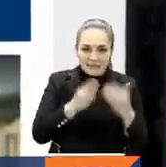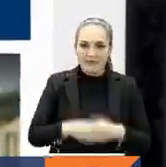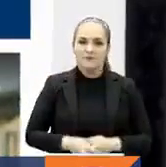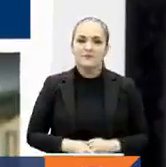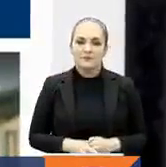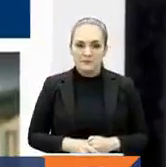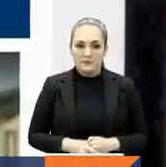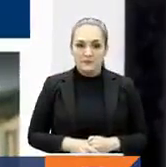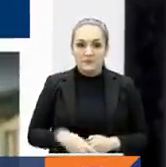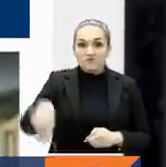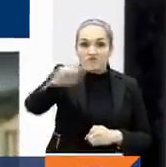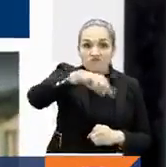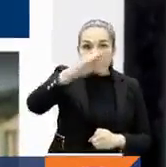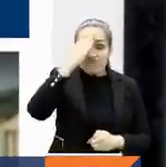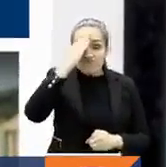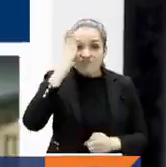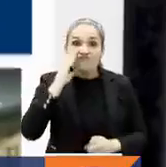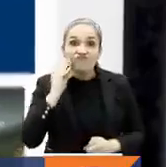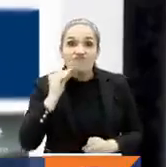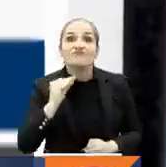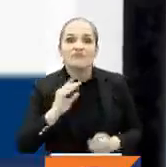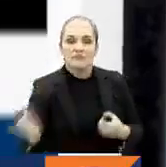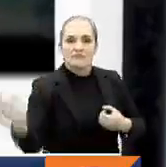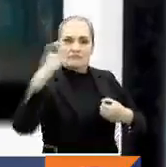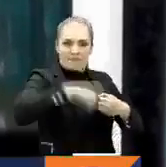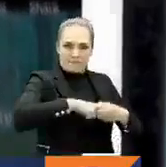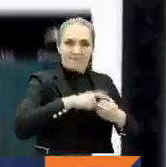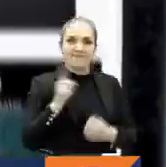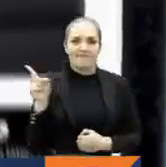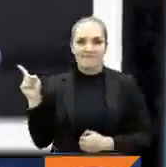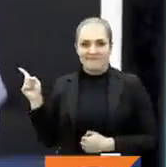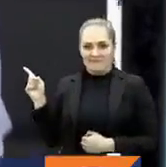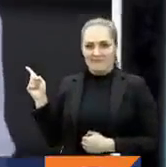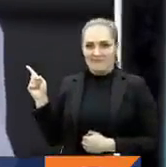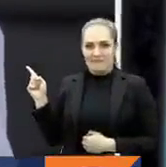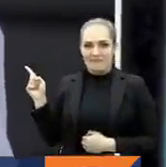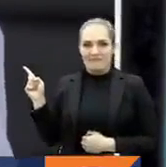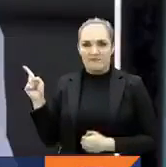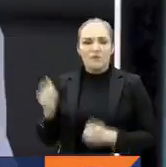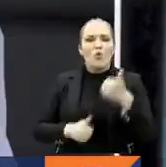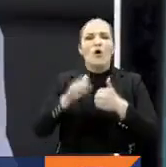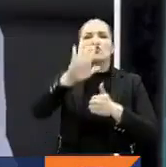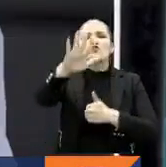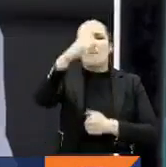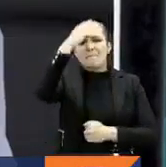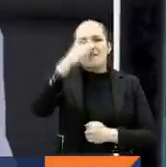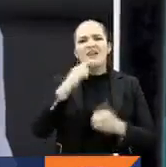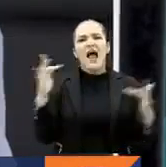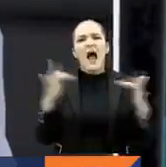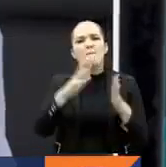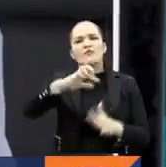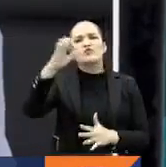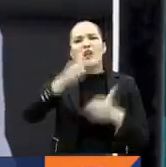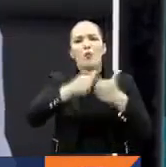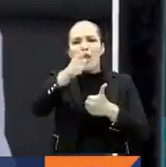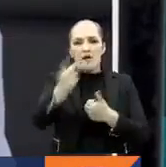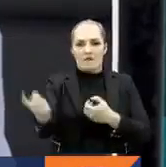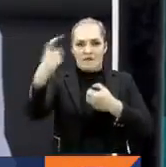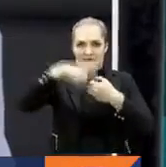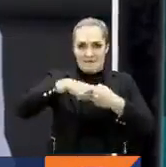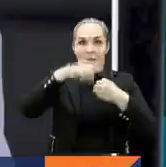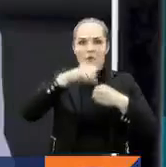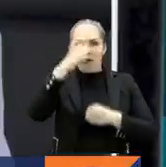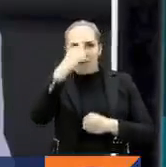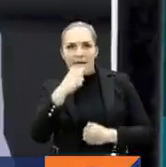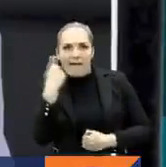Lo único que tiene que hacer es dirigirse al buscador y digitar la palabra clave que describa su perfil y la ubicación en donde se